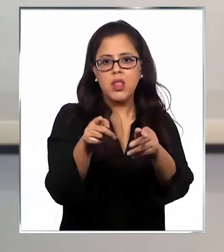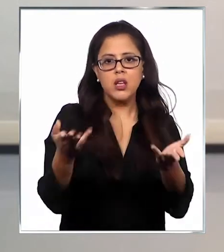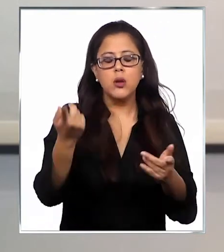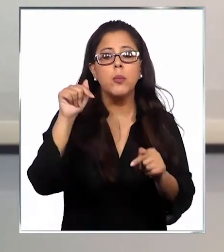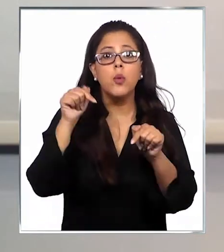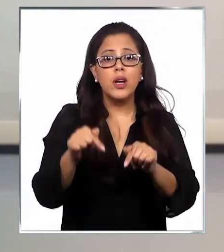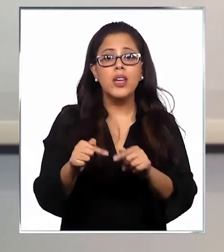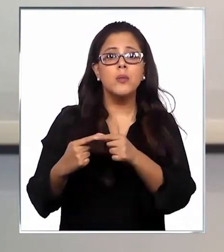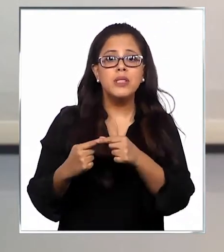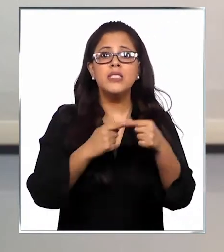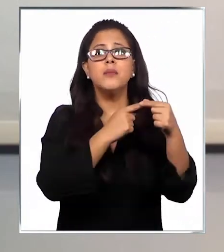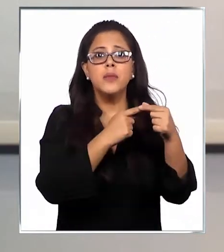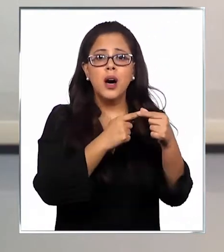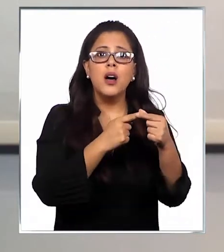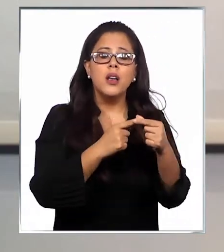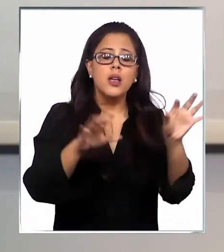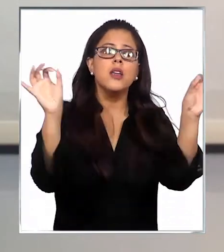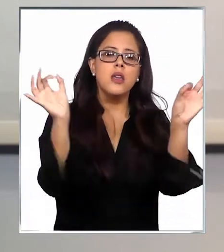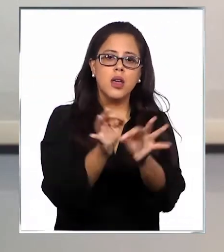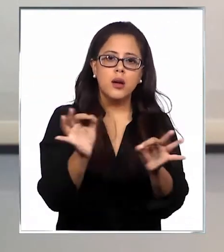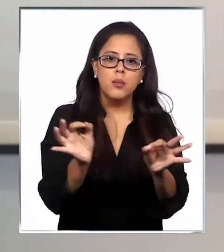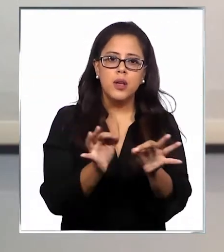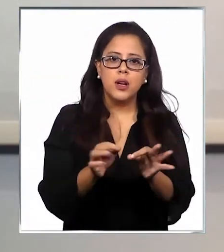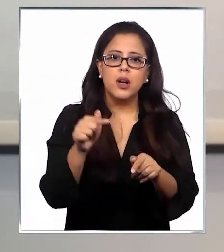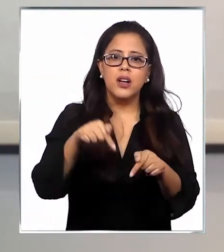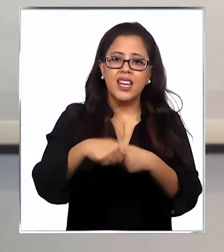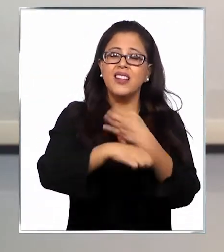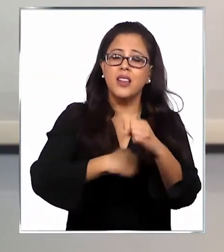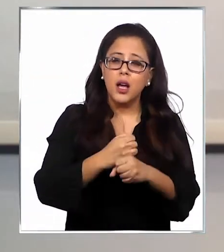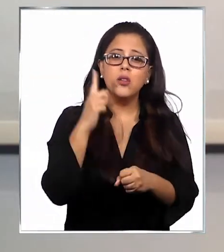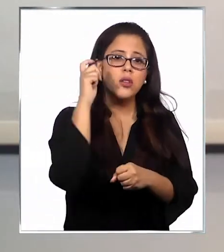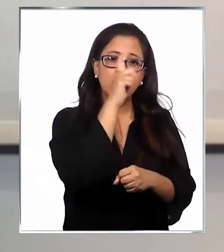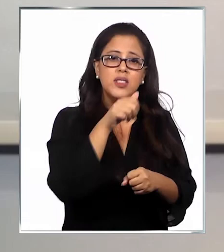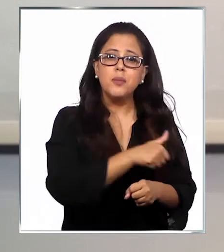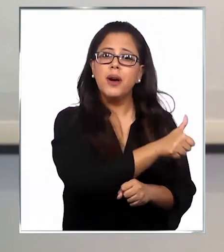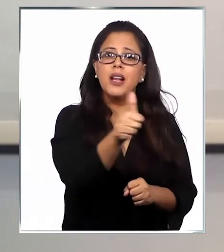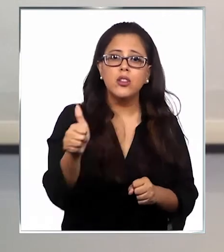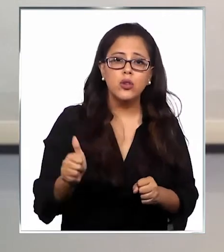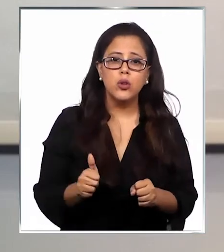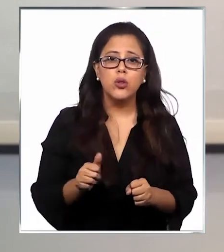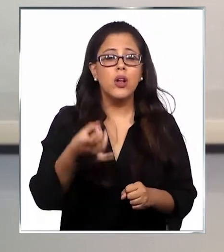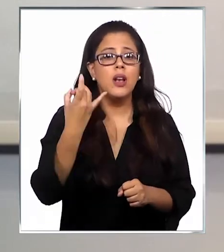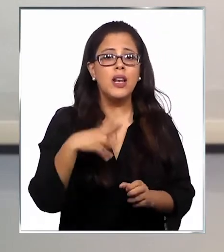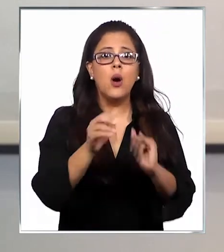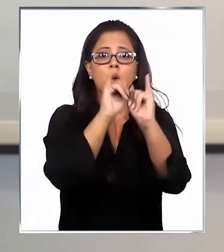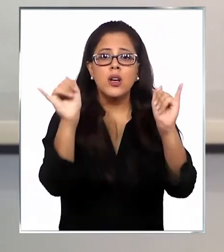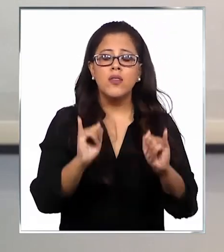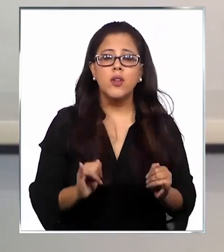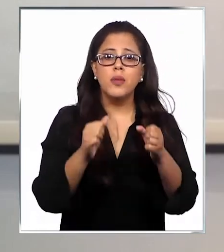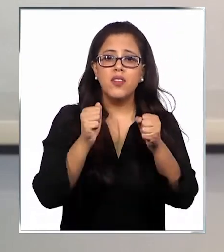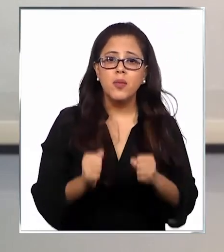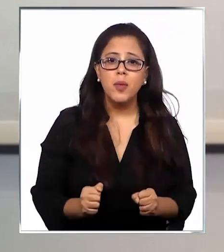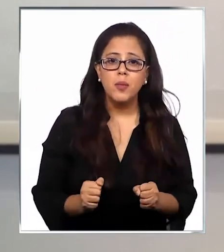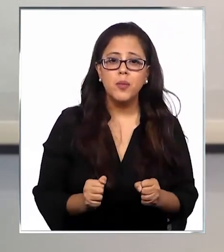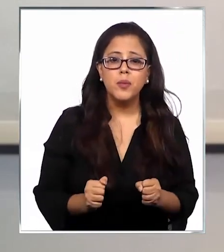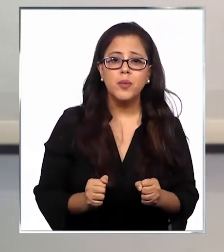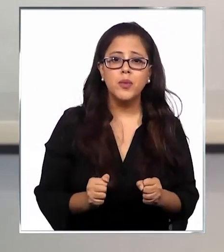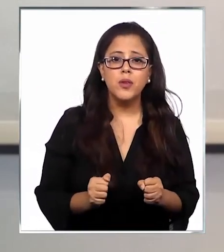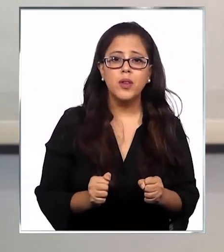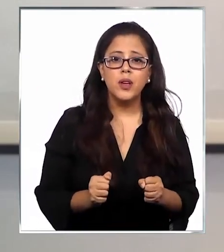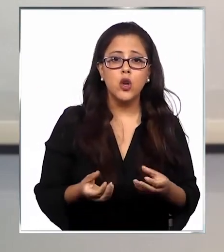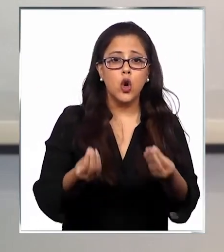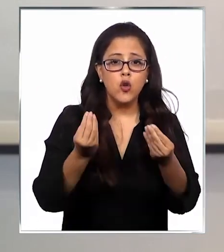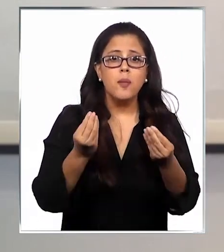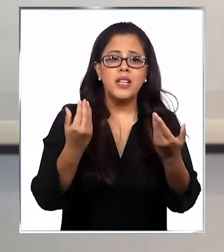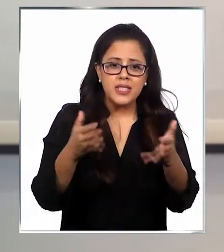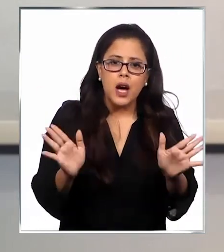acá lo principal es transmitir el mensaje que este año que ha sido tan difícil para todos, la única forma que vamos a poder eventualmente mirar